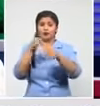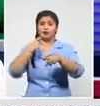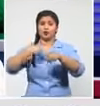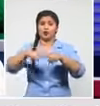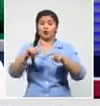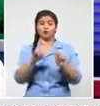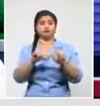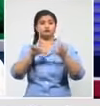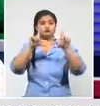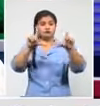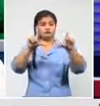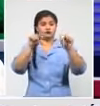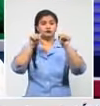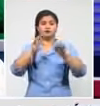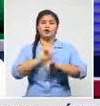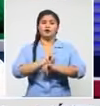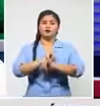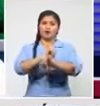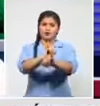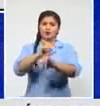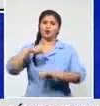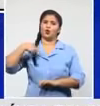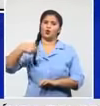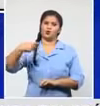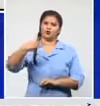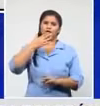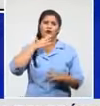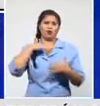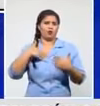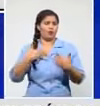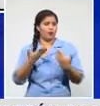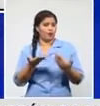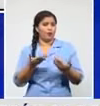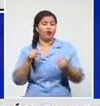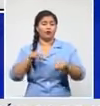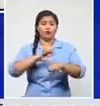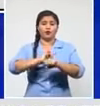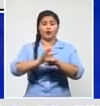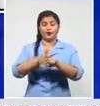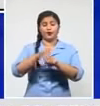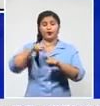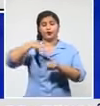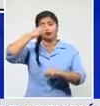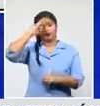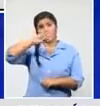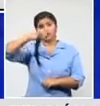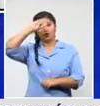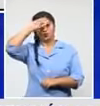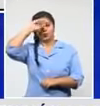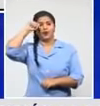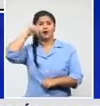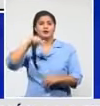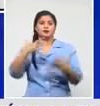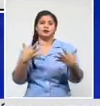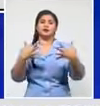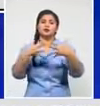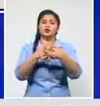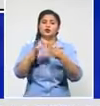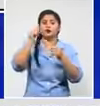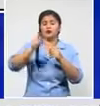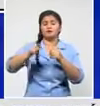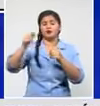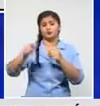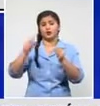por día cómo se va comportando, que es la relación de los casos importados